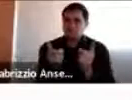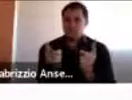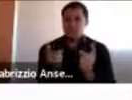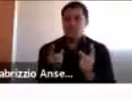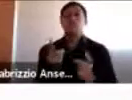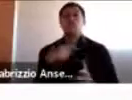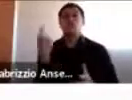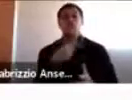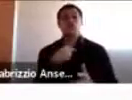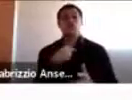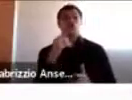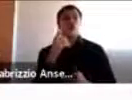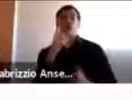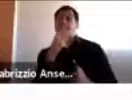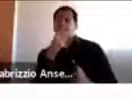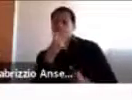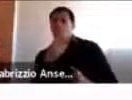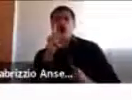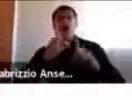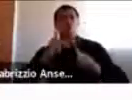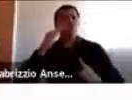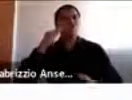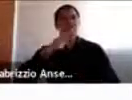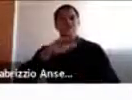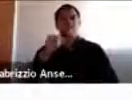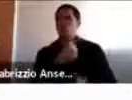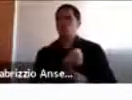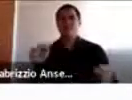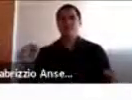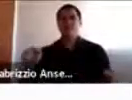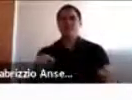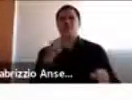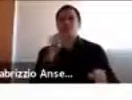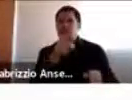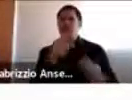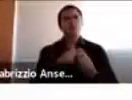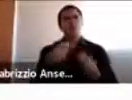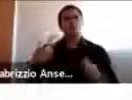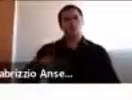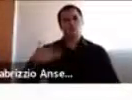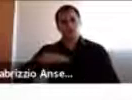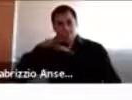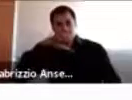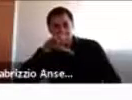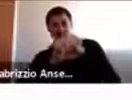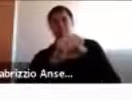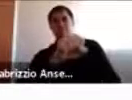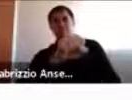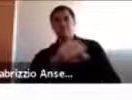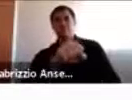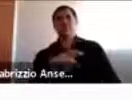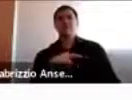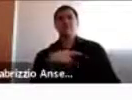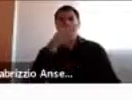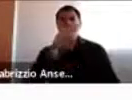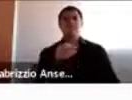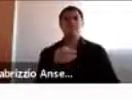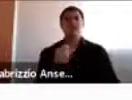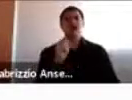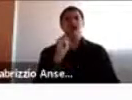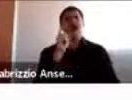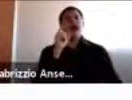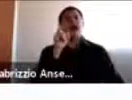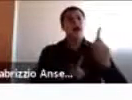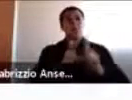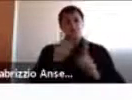manera más temprana. De ahí entonces surge la relevancia de estas que son llamadas las variables predictoras del desarrollo lector temprano.